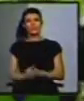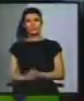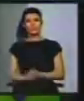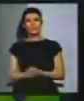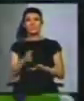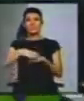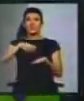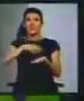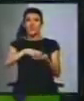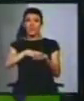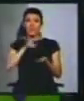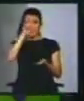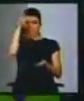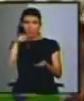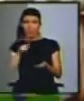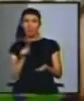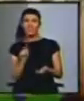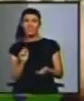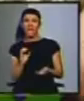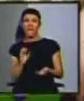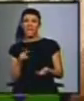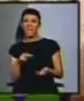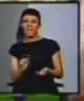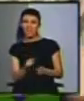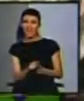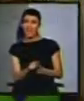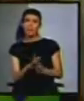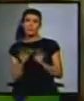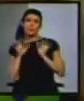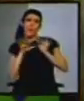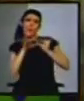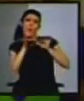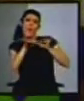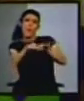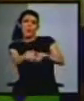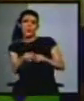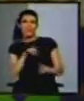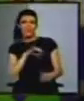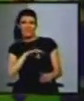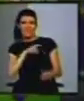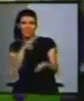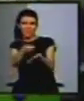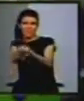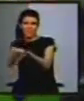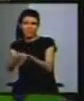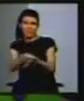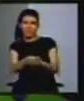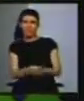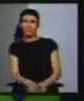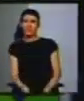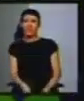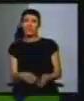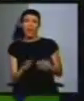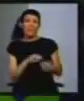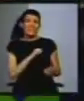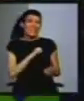La ciudad peruana de Tacna vive por estos días una invasión de compradores chilenos. ¡De Santiago!